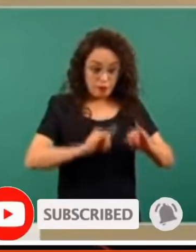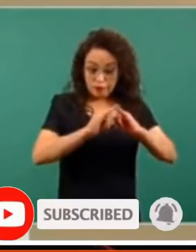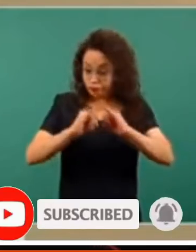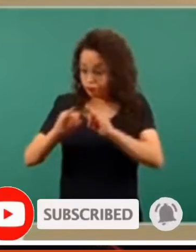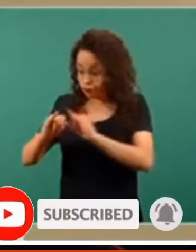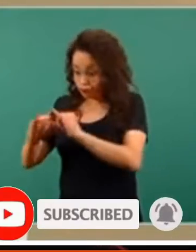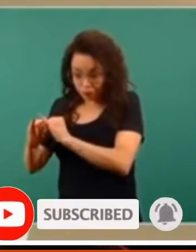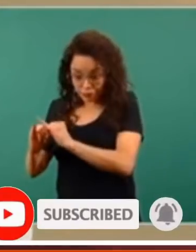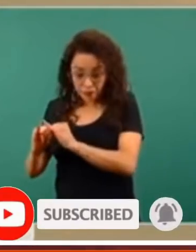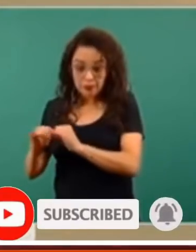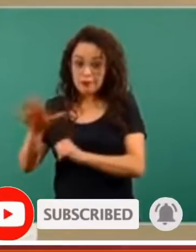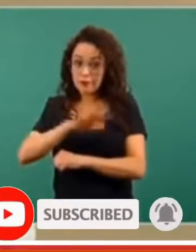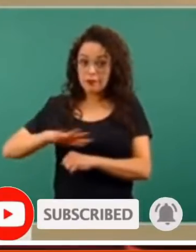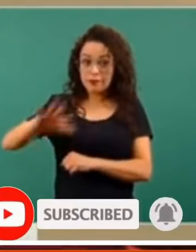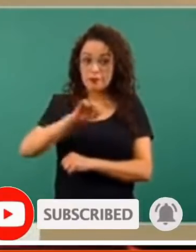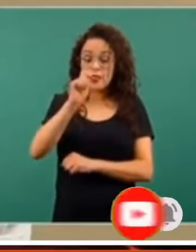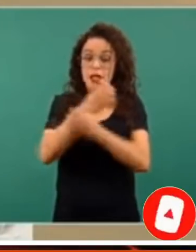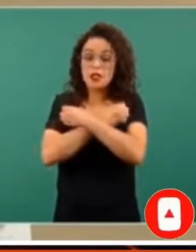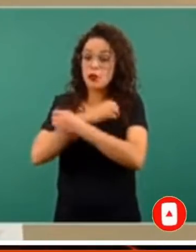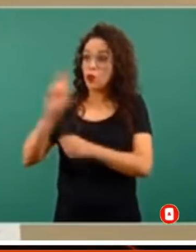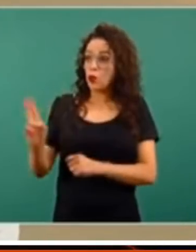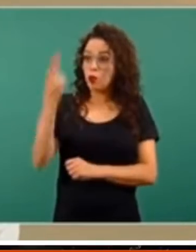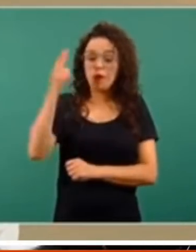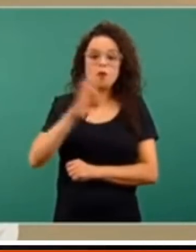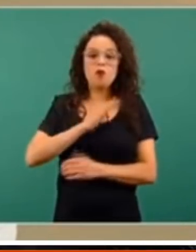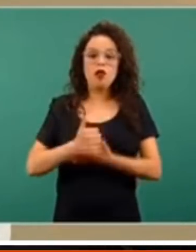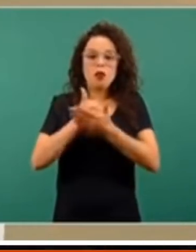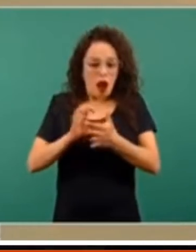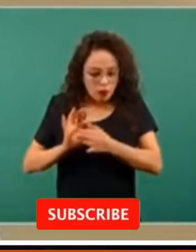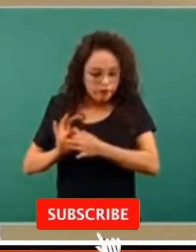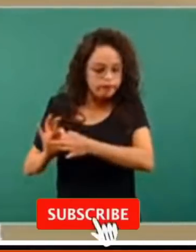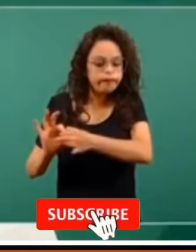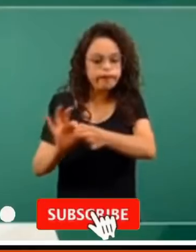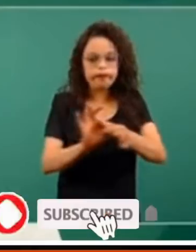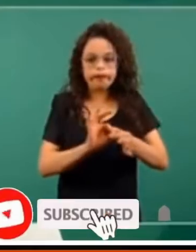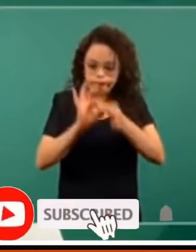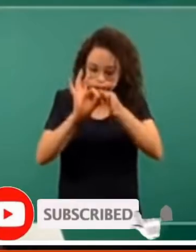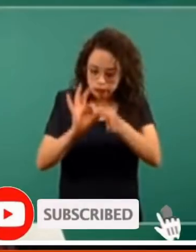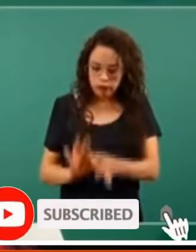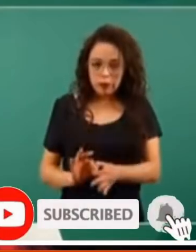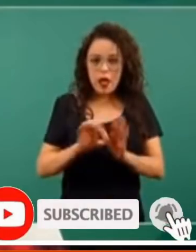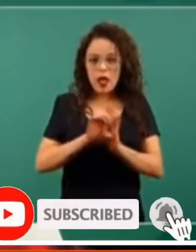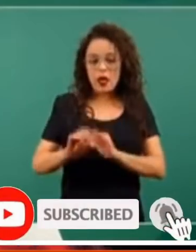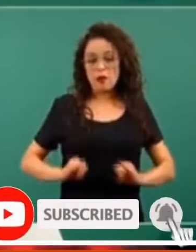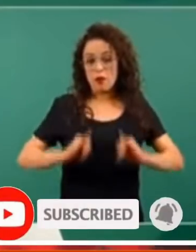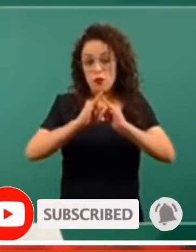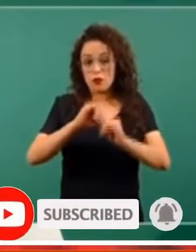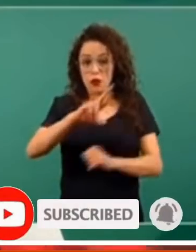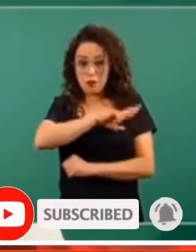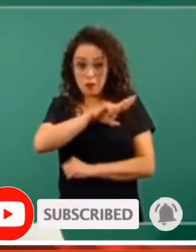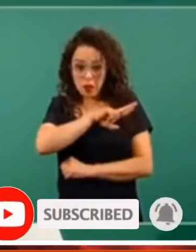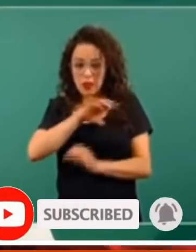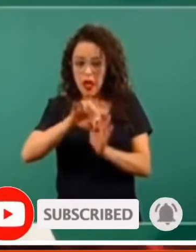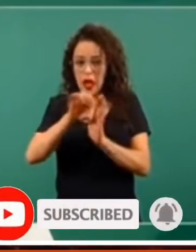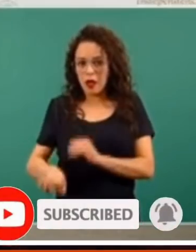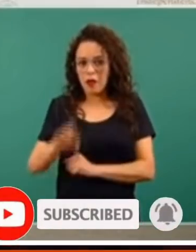instituciones de educación superior se ayudaran unas a otras. Por ejemplo, las instituciones privadas, al principio algunas, como el TEC de